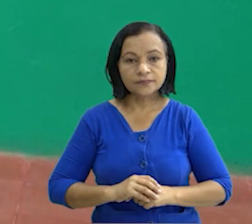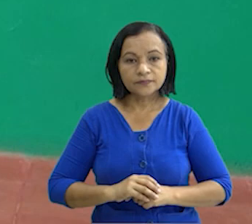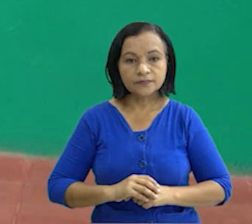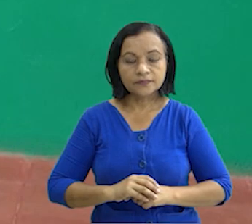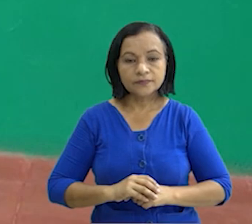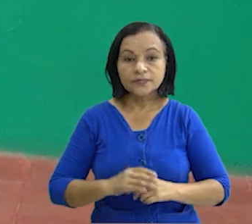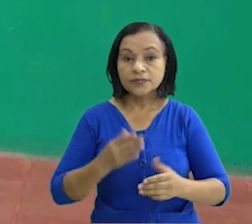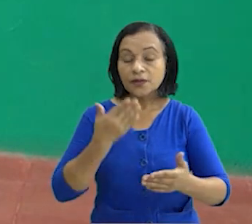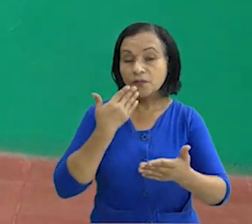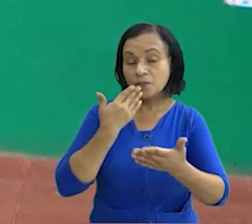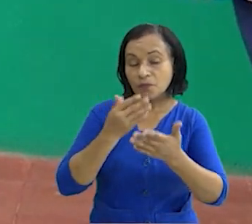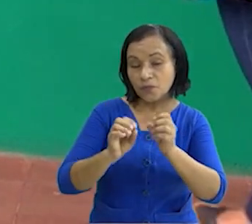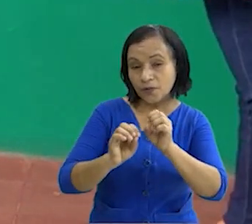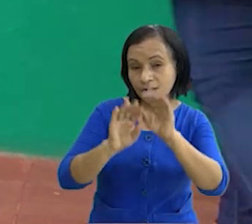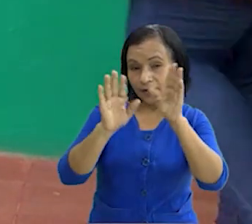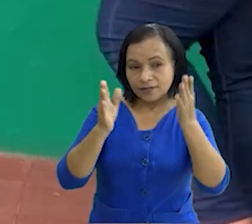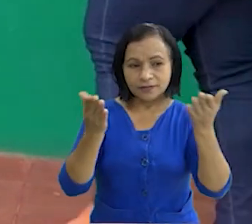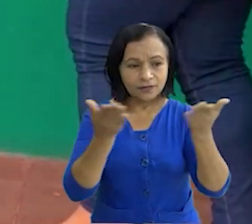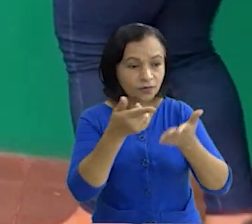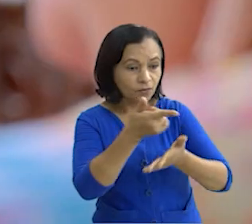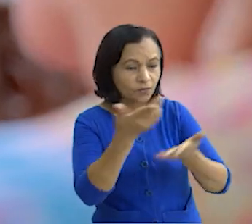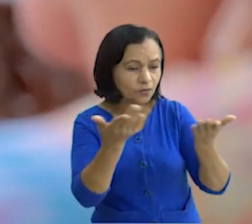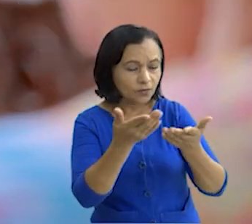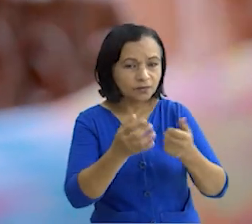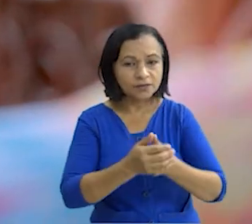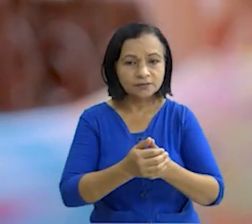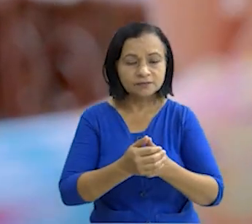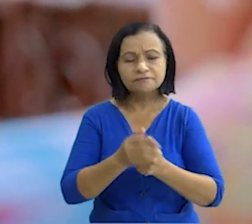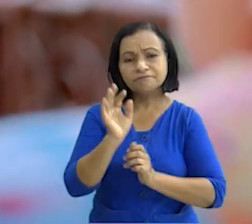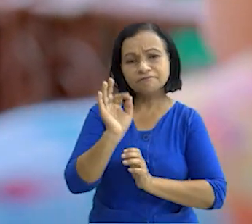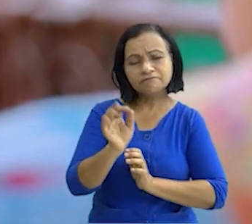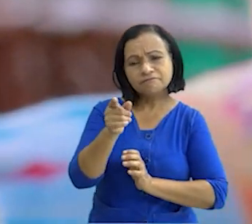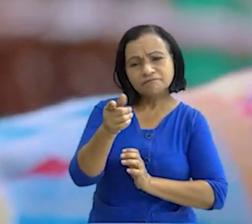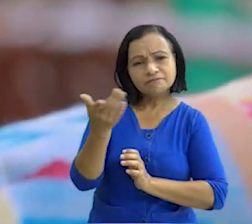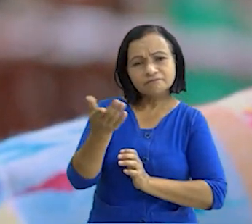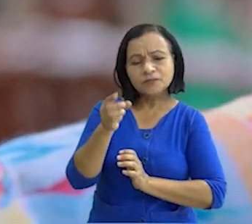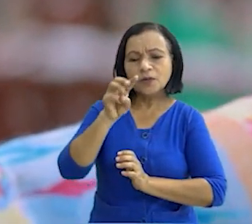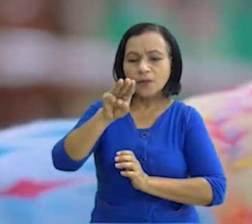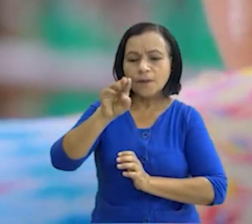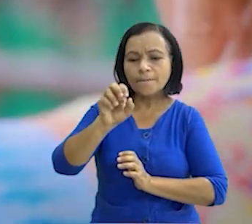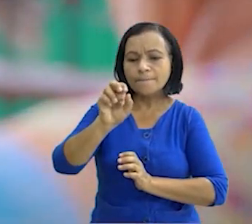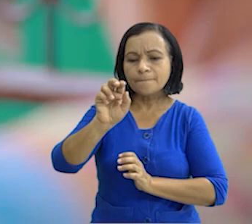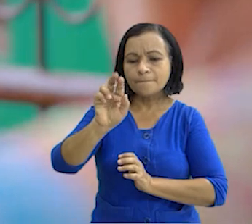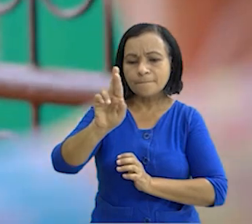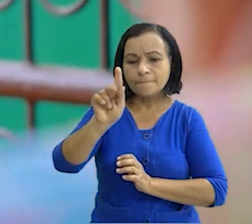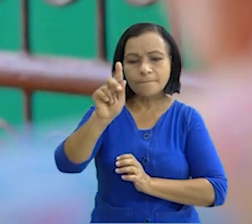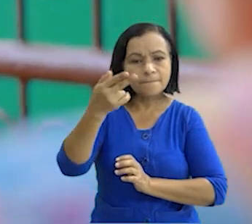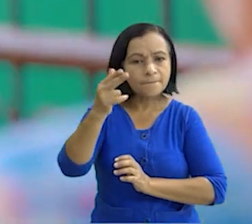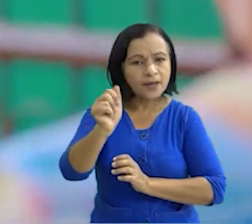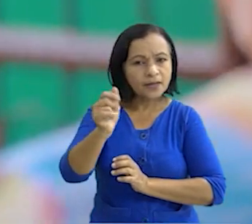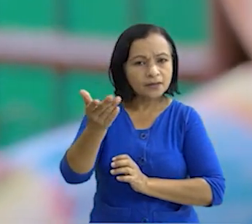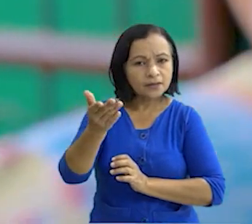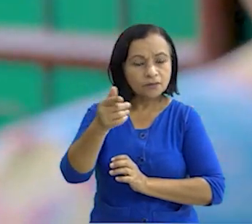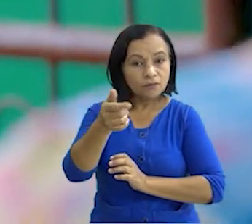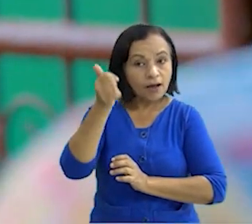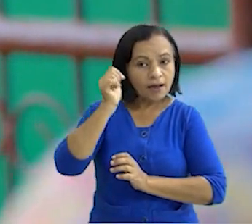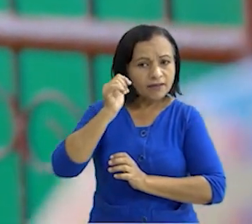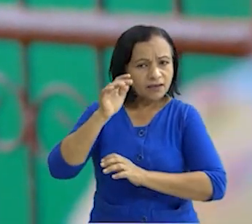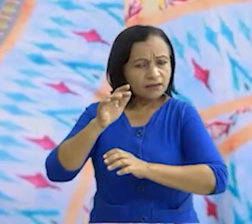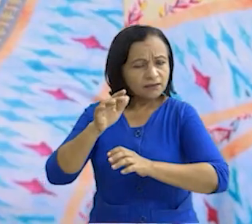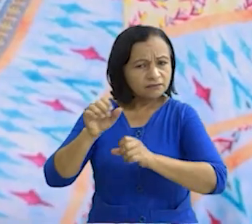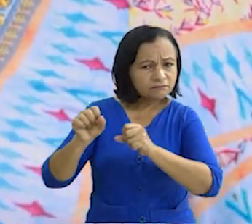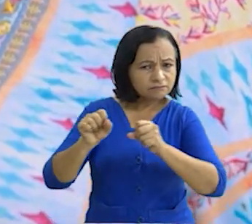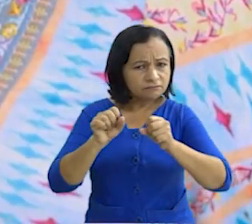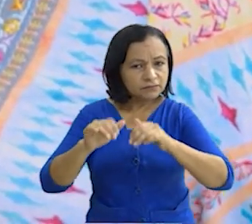Buenos días, Lisa. ¿Cómo amaneciste? Bien, ¿y vos, Marta? ¿Vos sentiste el temblor de